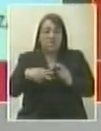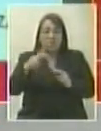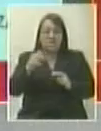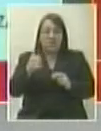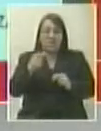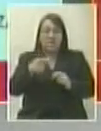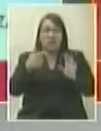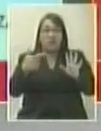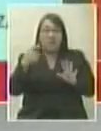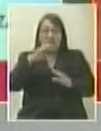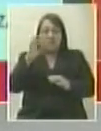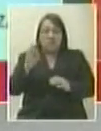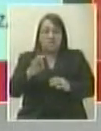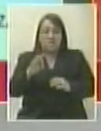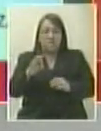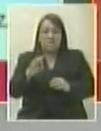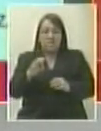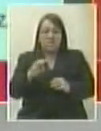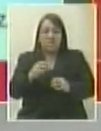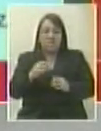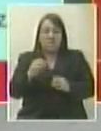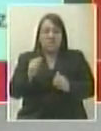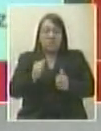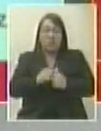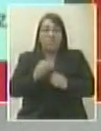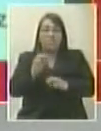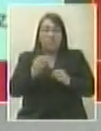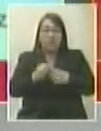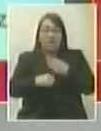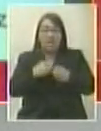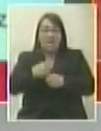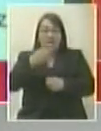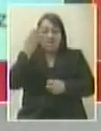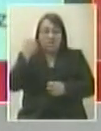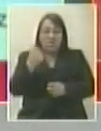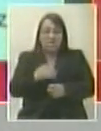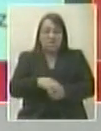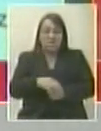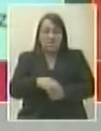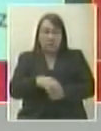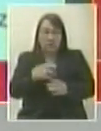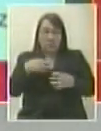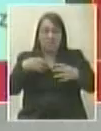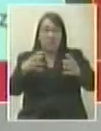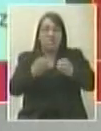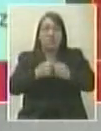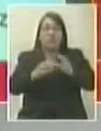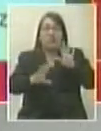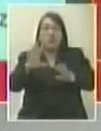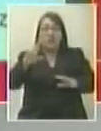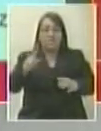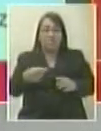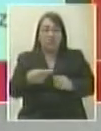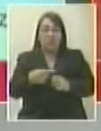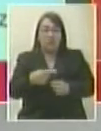incrementado en 17% respecto al presupuesto del año anterior. Tenemos un total de